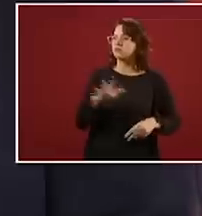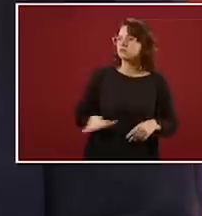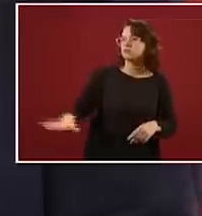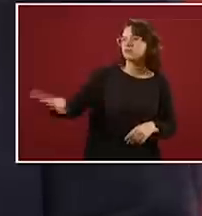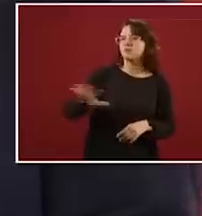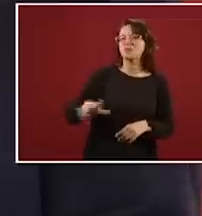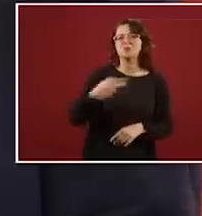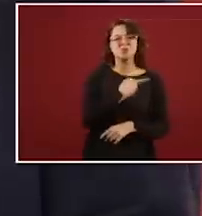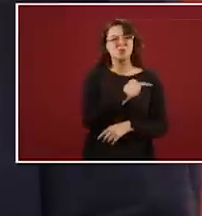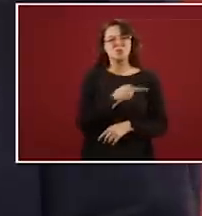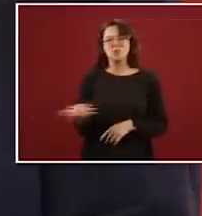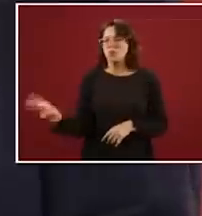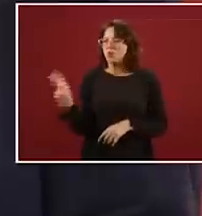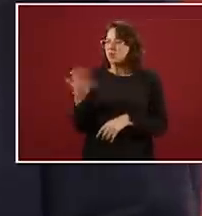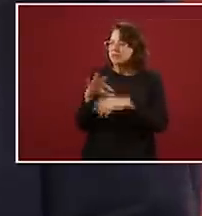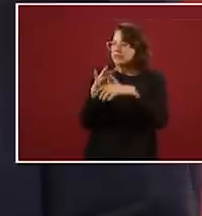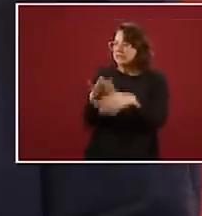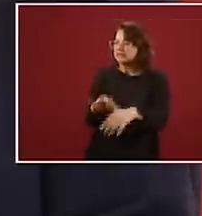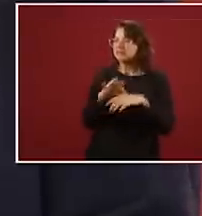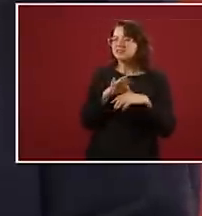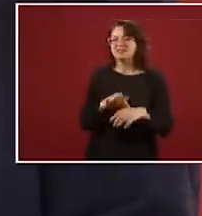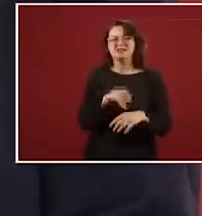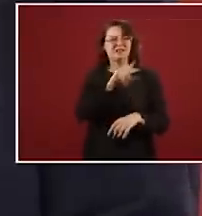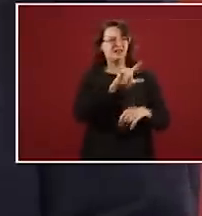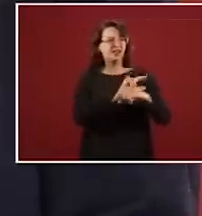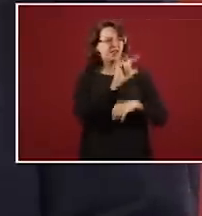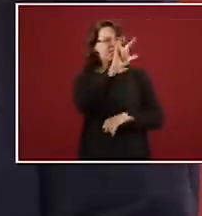que existe en nuestro país.